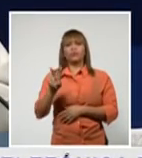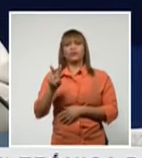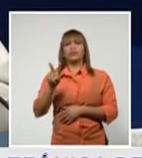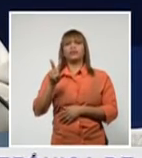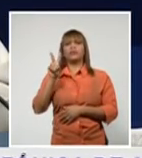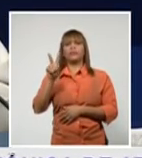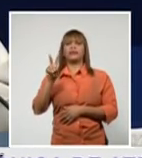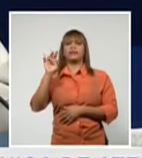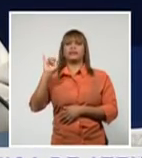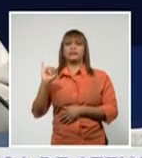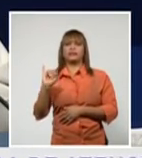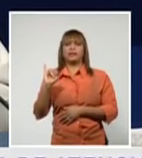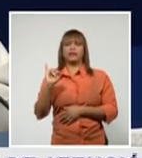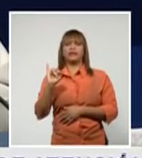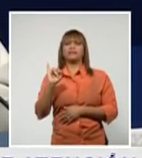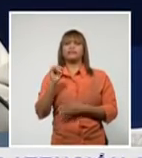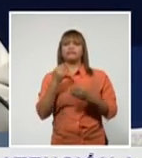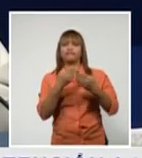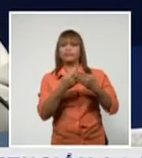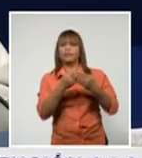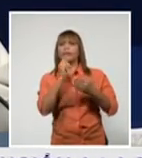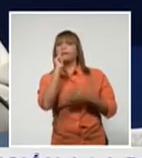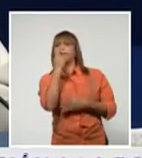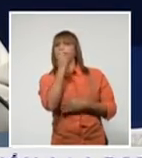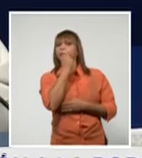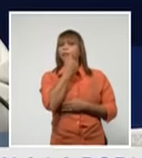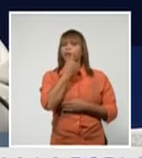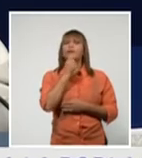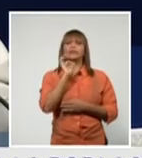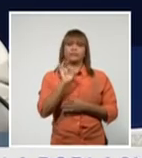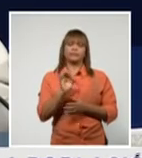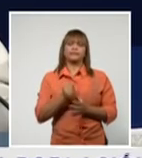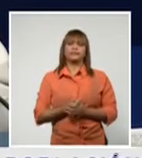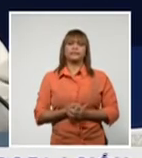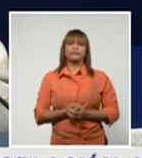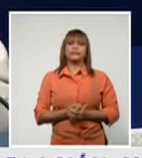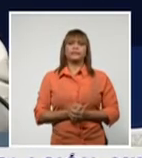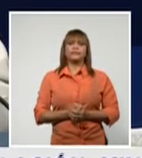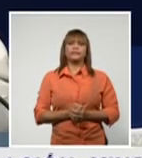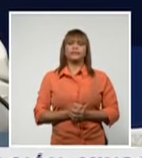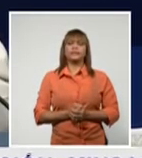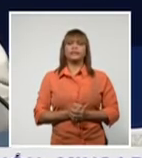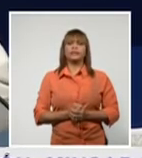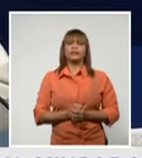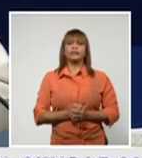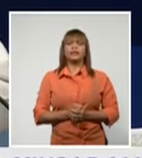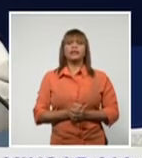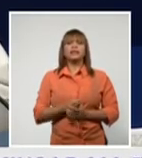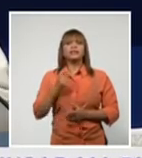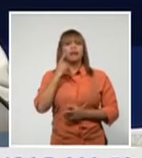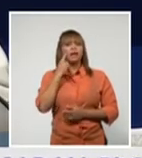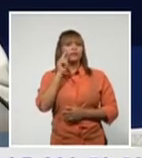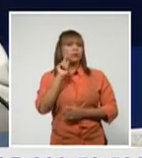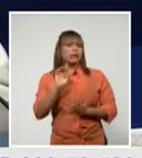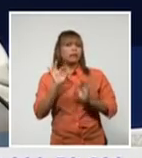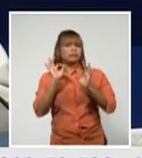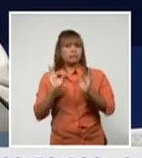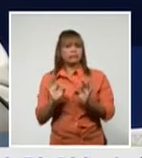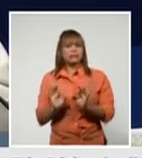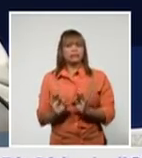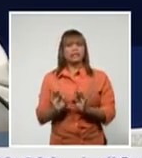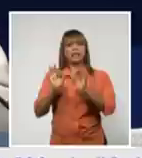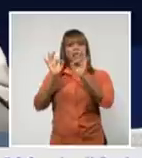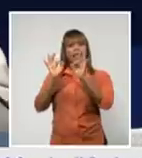4.226 muestras para el diagnóstico de la COVID. Por lo tanto, eso te da un respaldo de